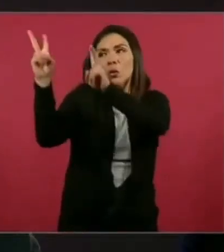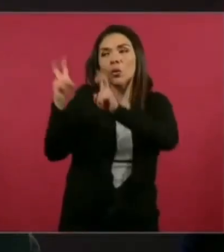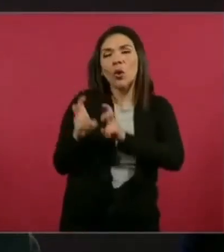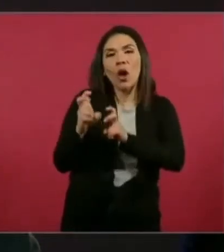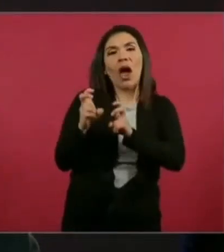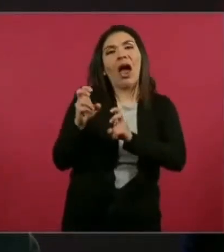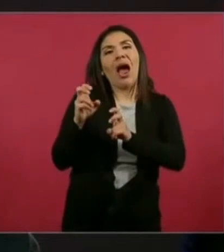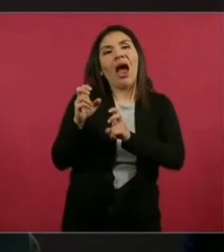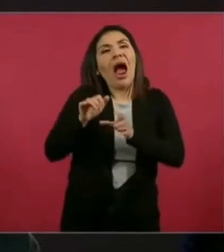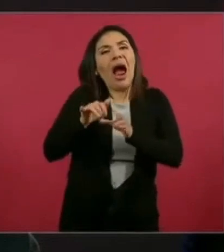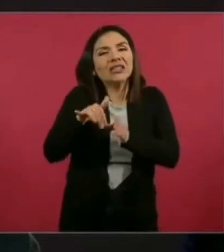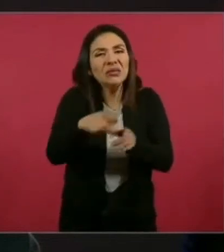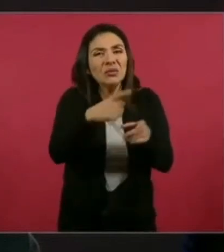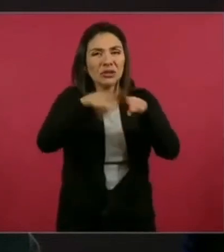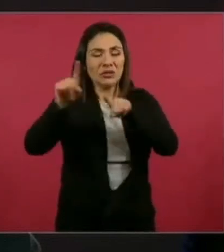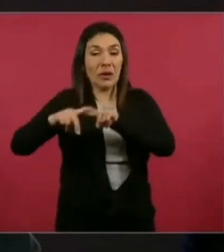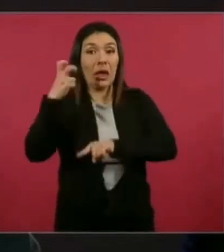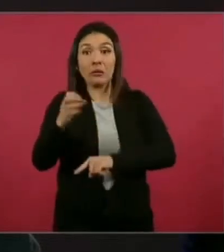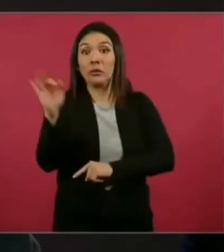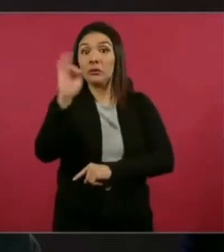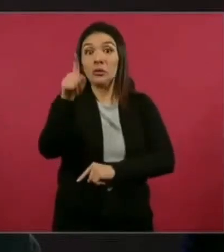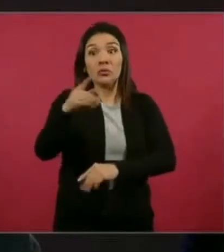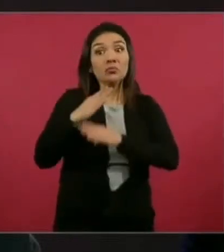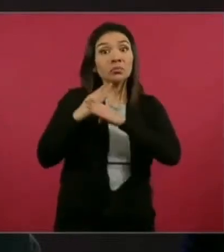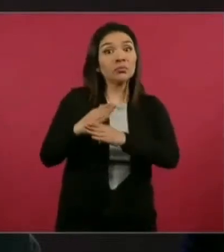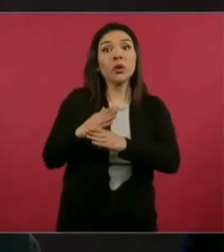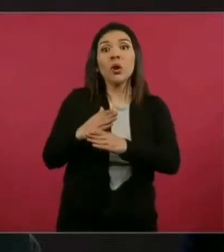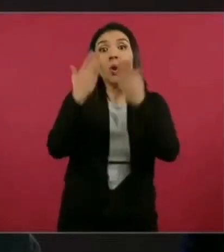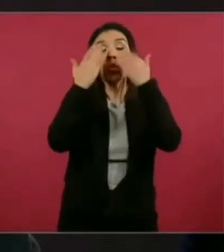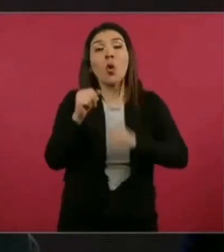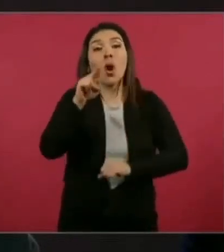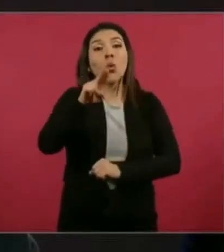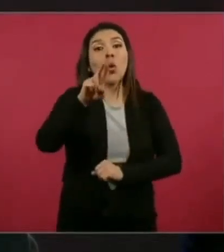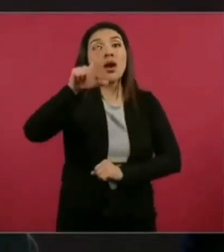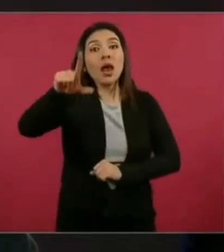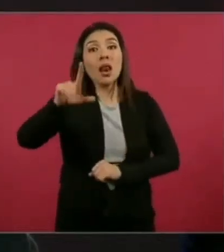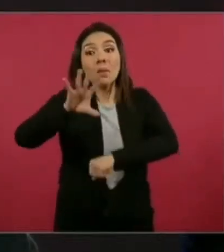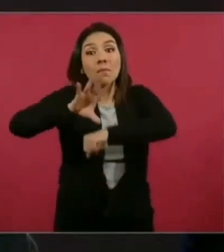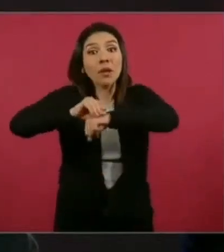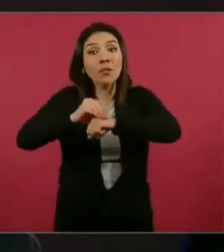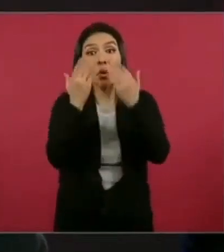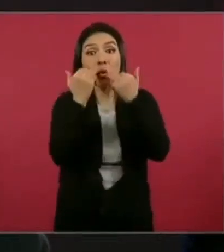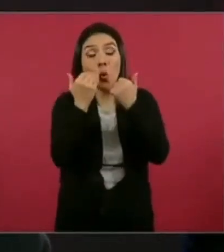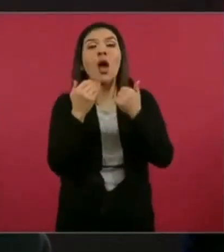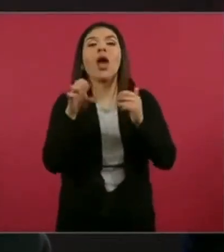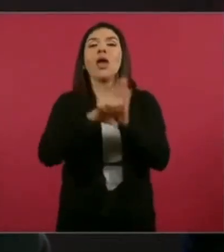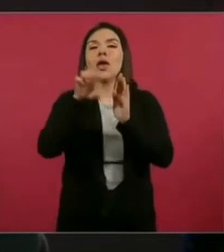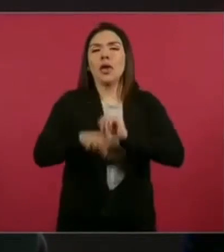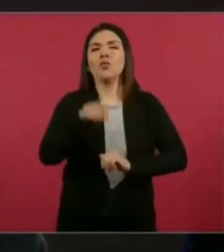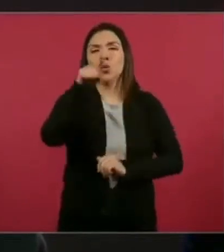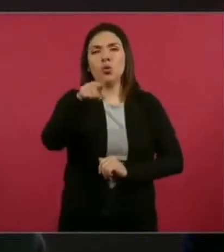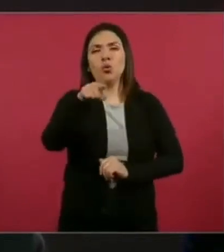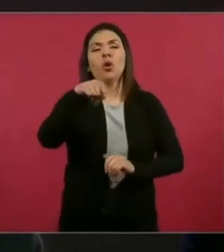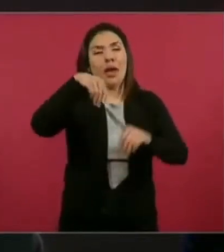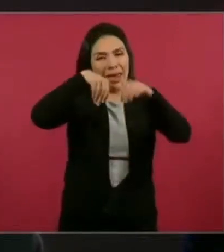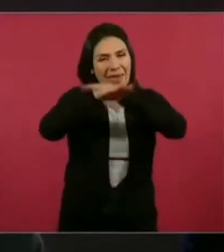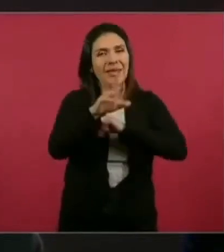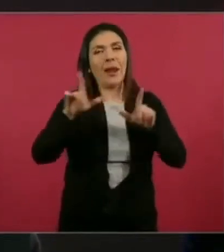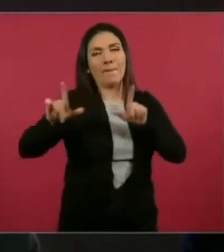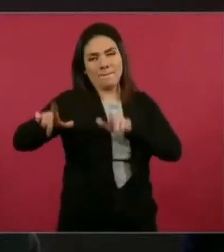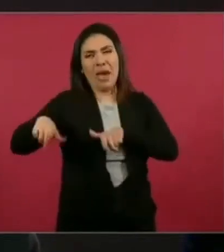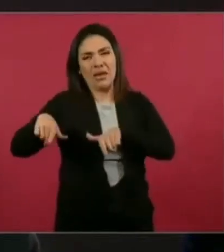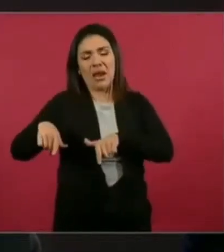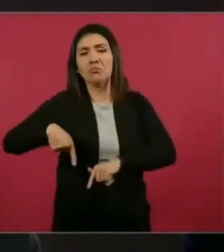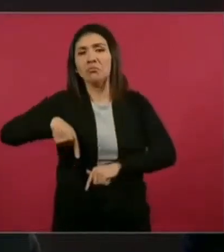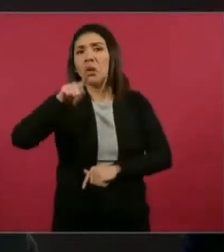adjuntos. Esto impide la descarga directa por medio de una URL sin autenticar, que significa que ustedes cuando llegan a la página,